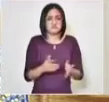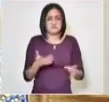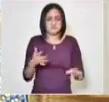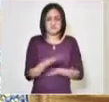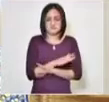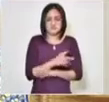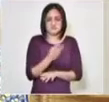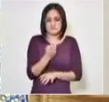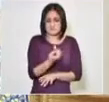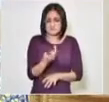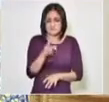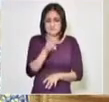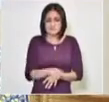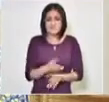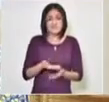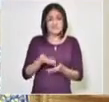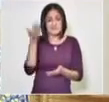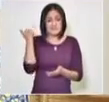Ese es